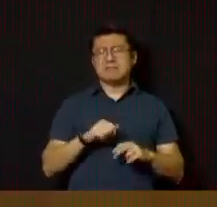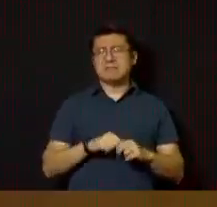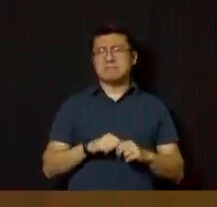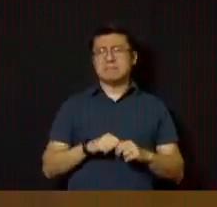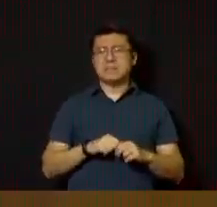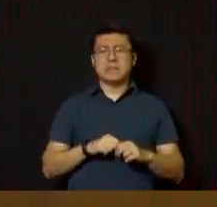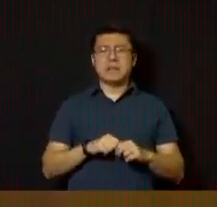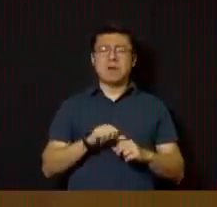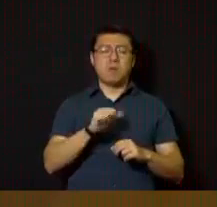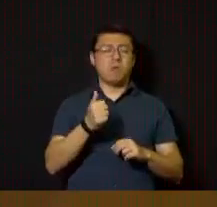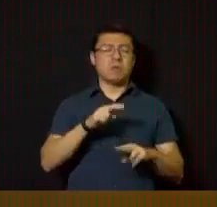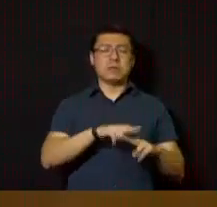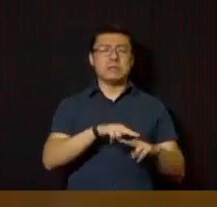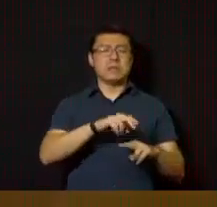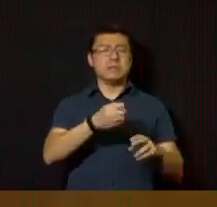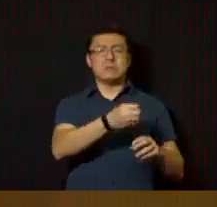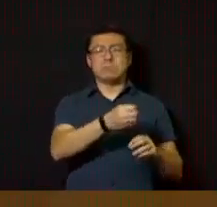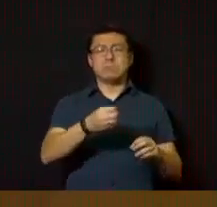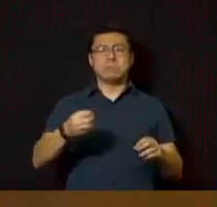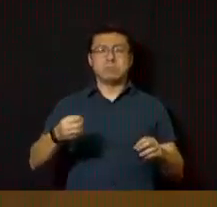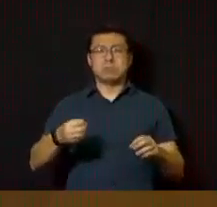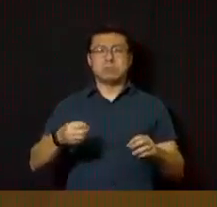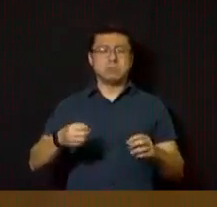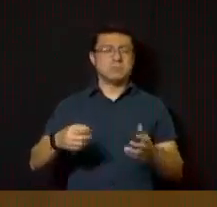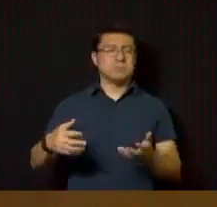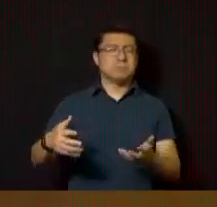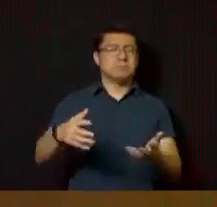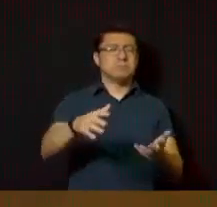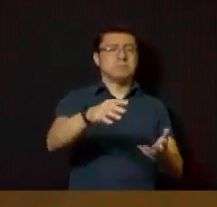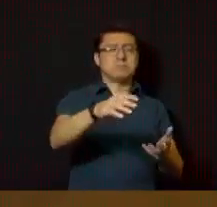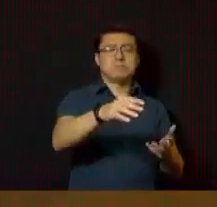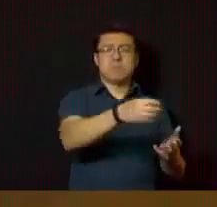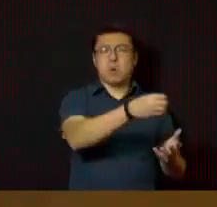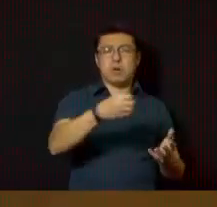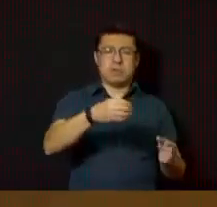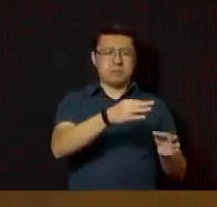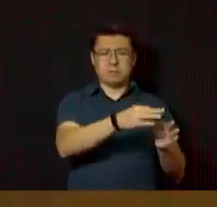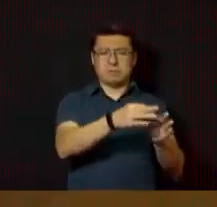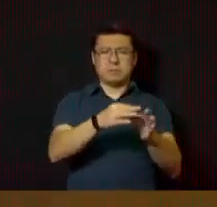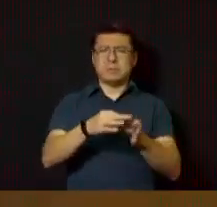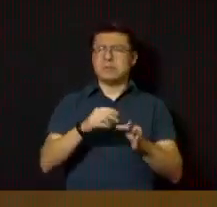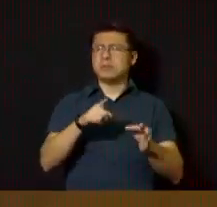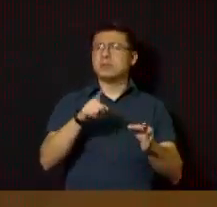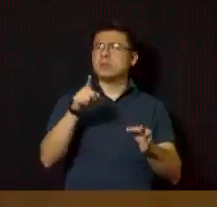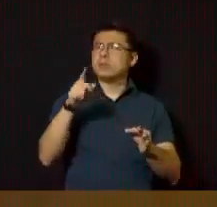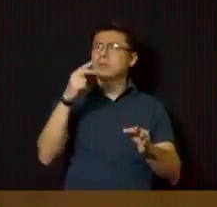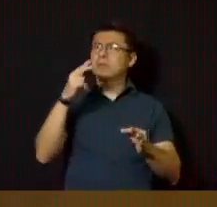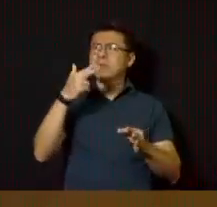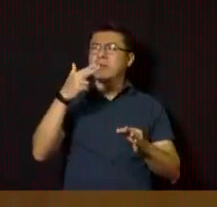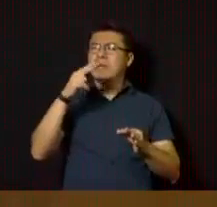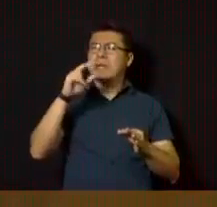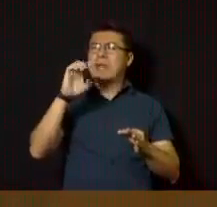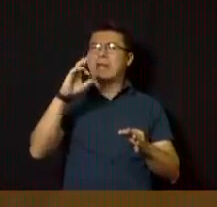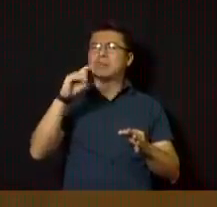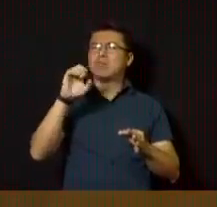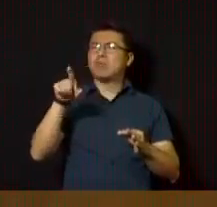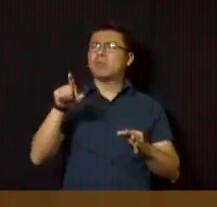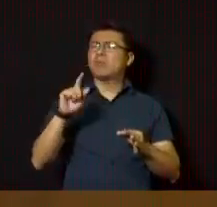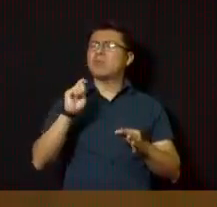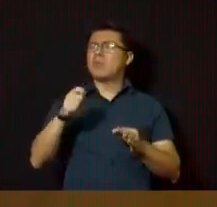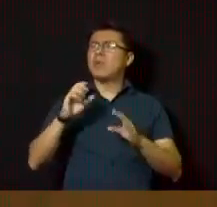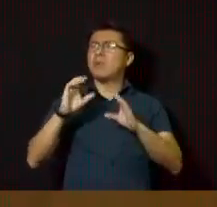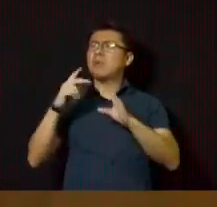las sillas y todo. Y me quedo viendo a Héctor, le digo: Héctor, ¿quién cuida tu oficina? Y me dice: nadie. ¿Por